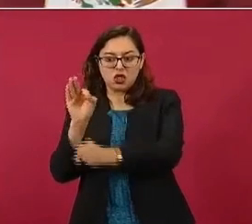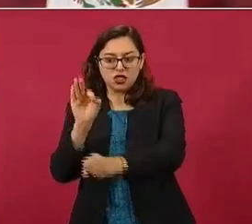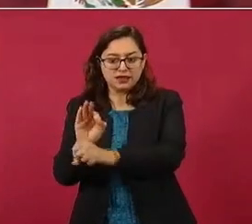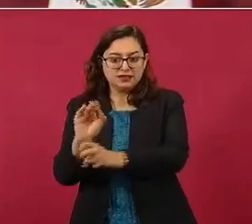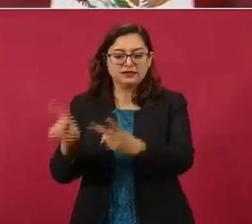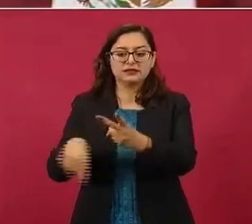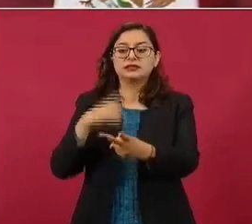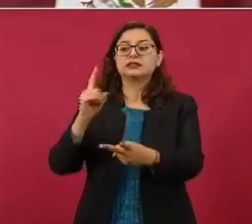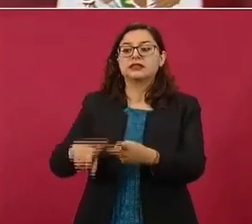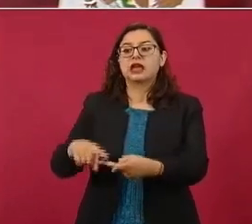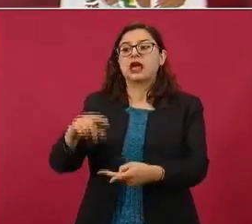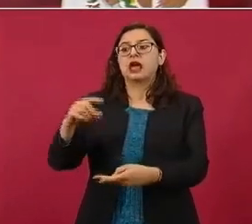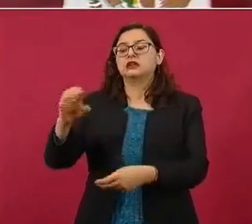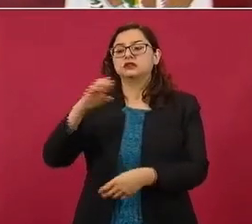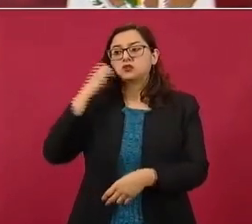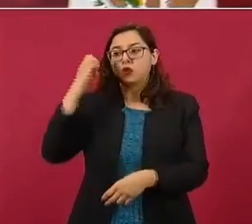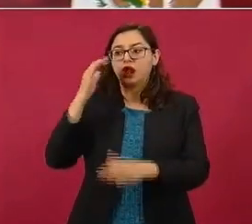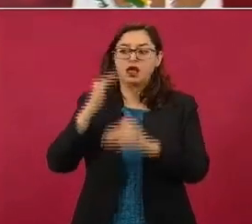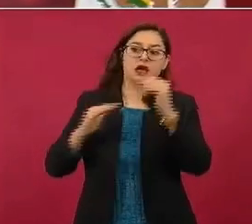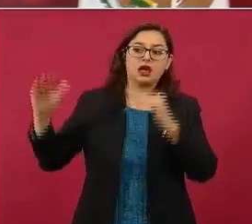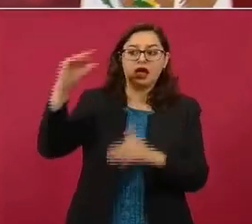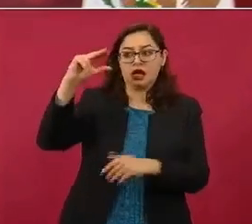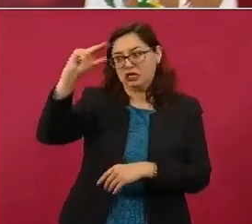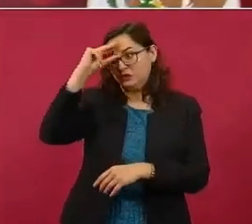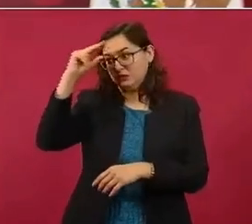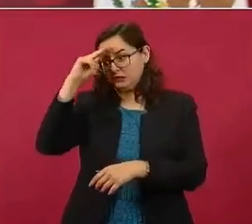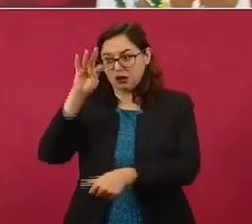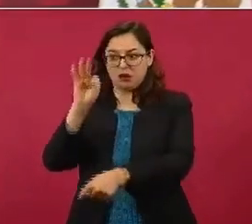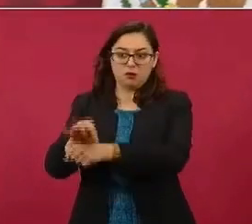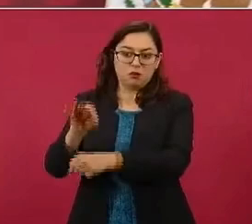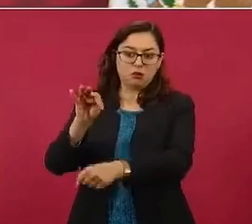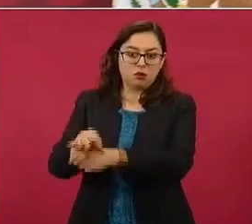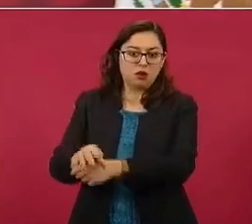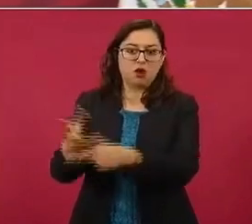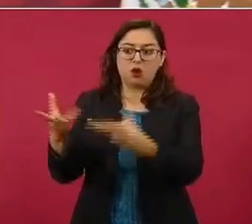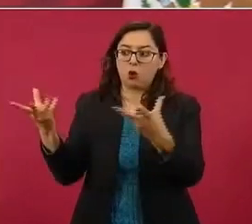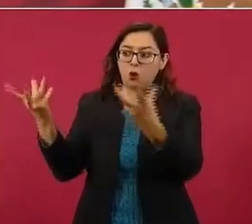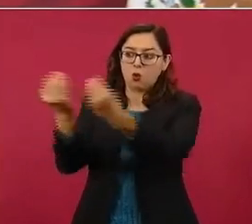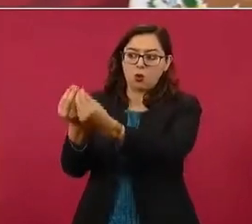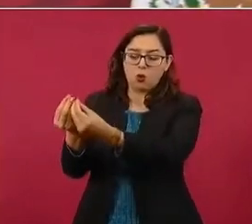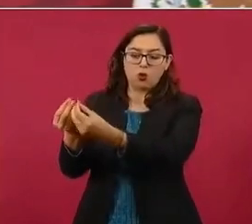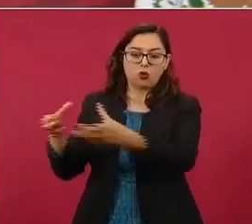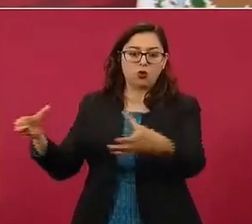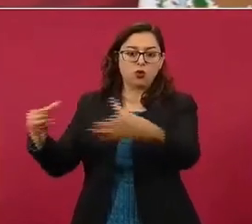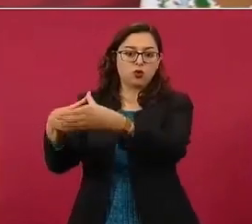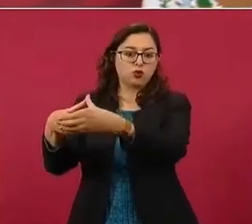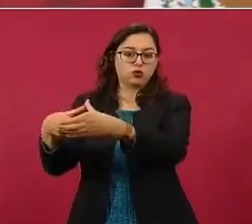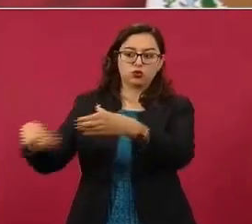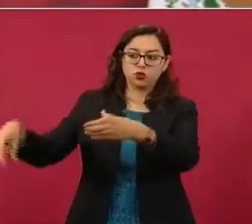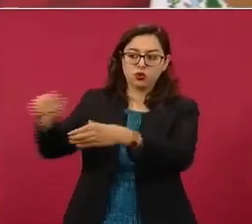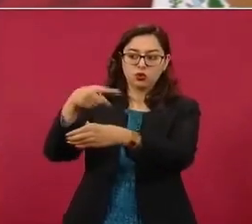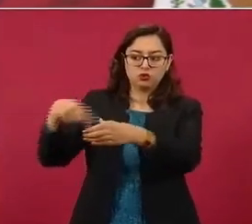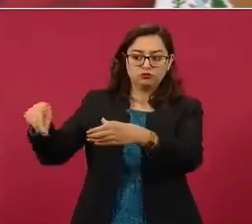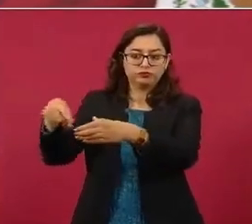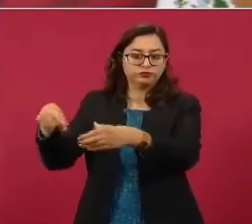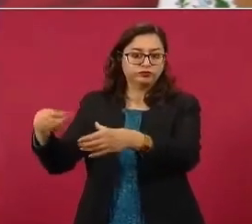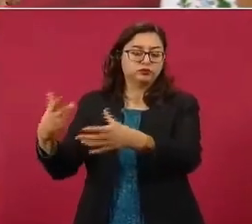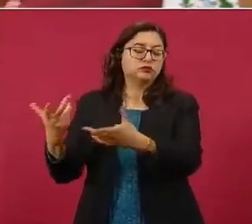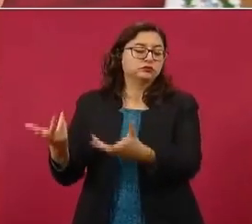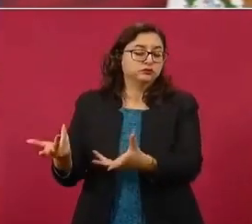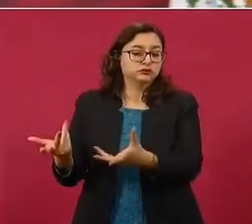y algunos también que,